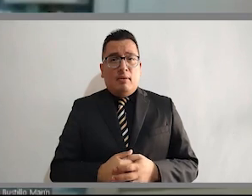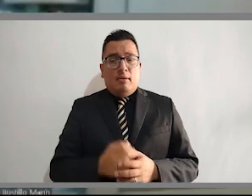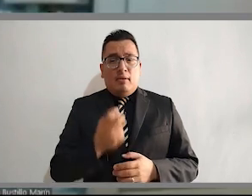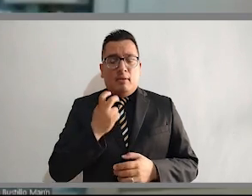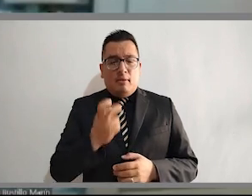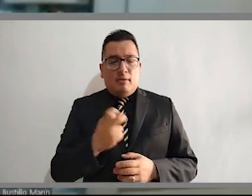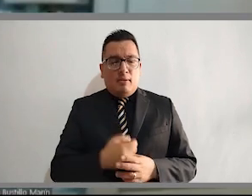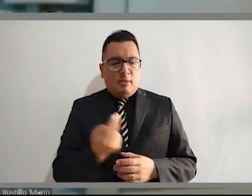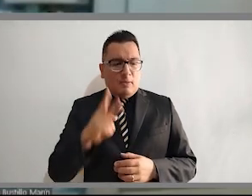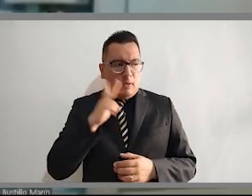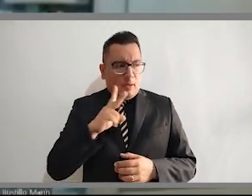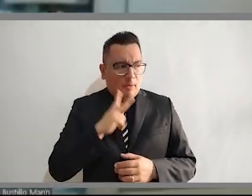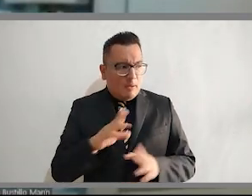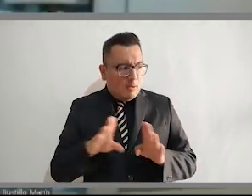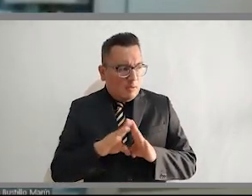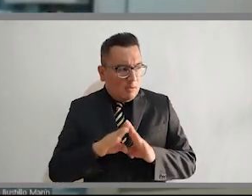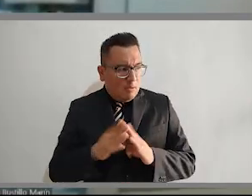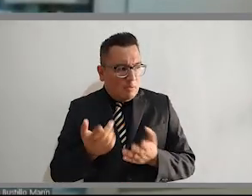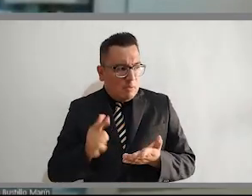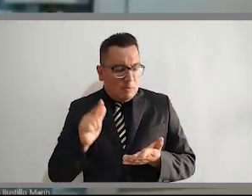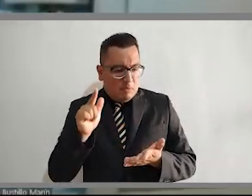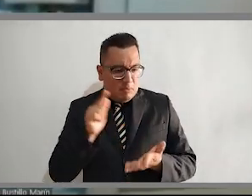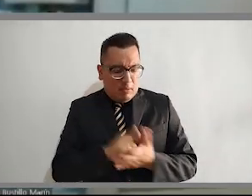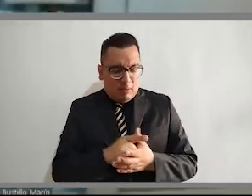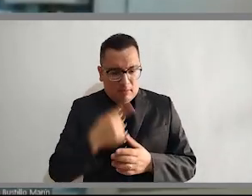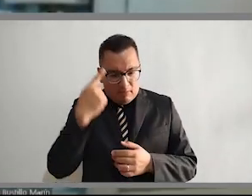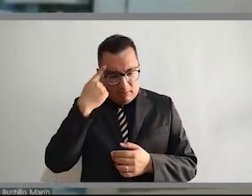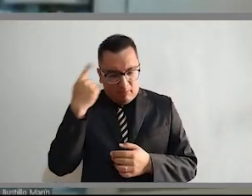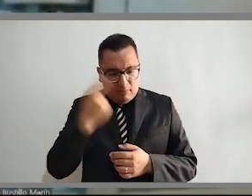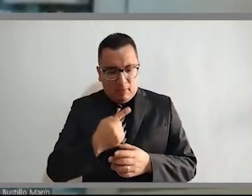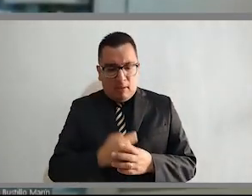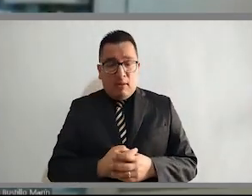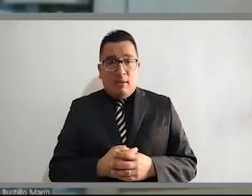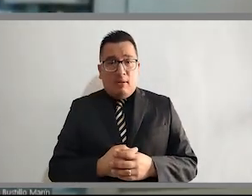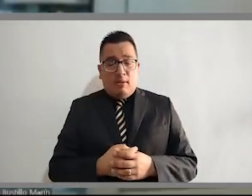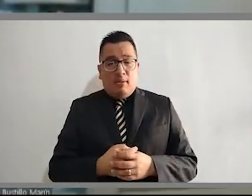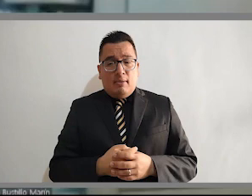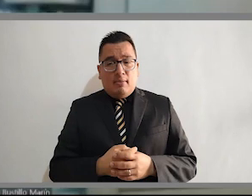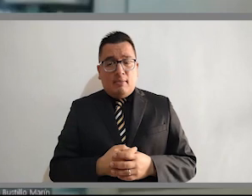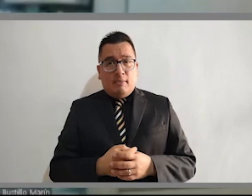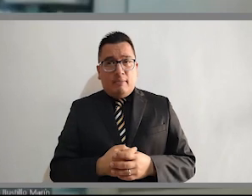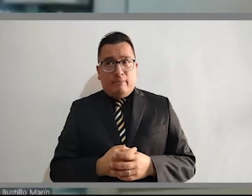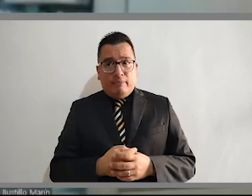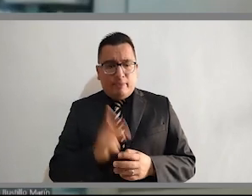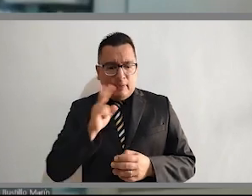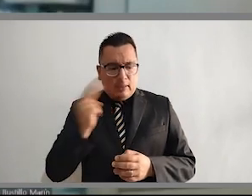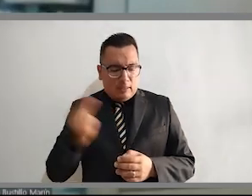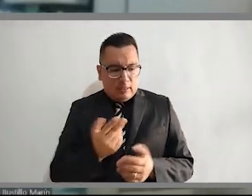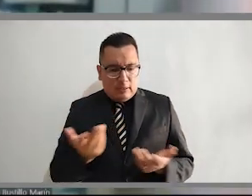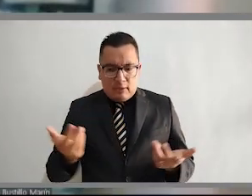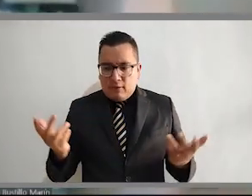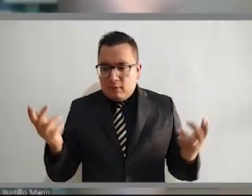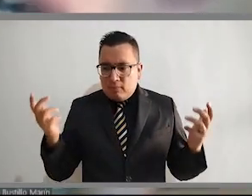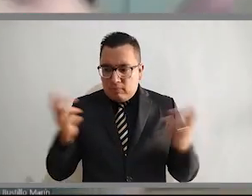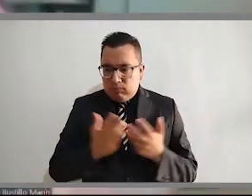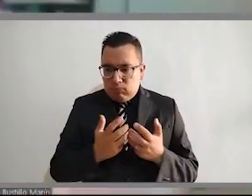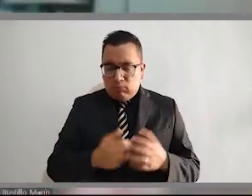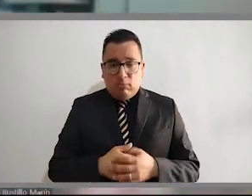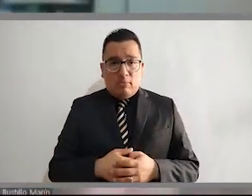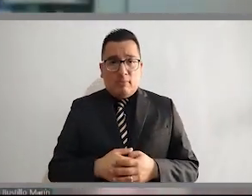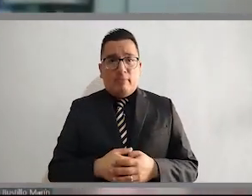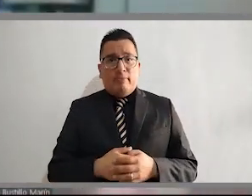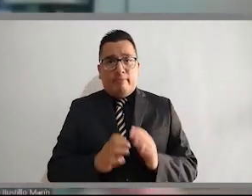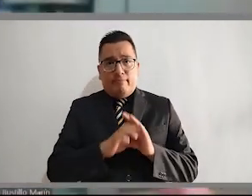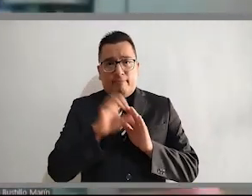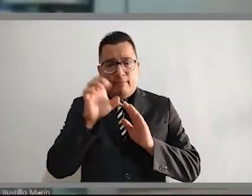entonces quien tiene que buscar la forma legal y fundamento legal en el sentido de armonizar diferentes